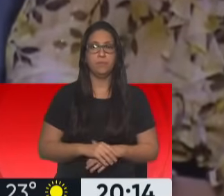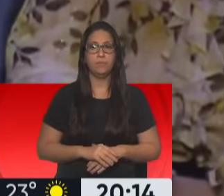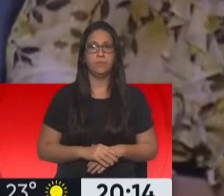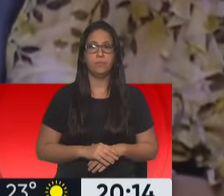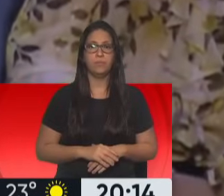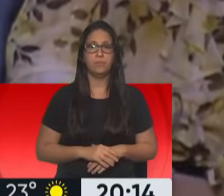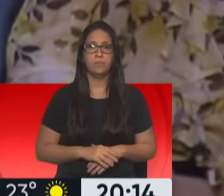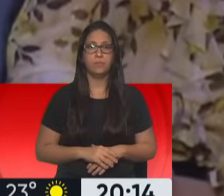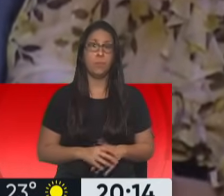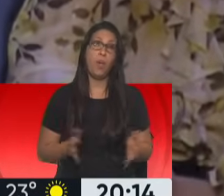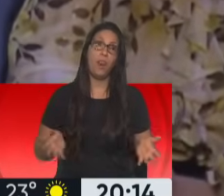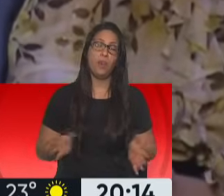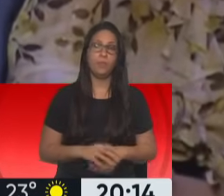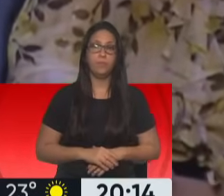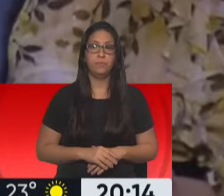Bueno,